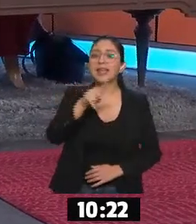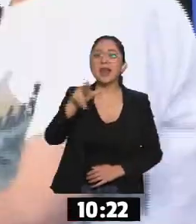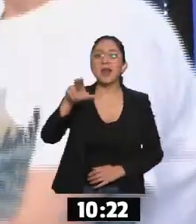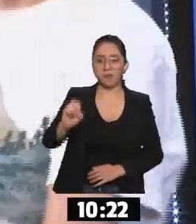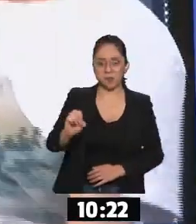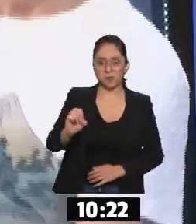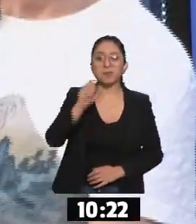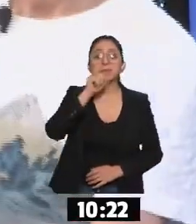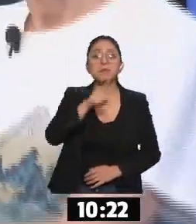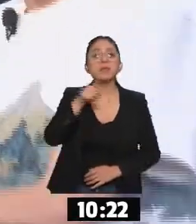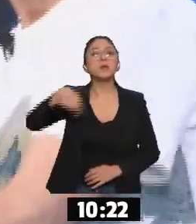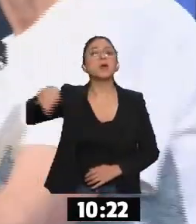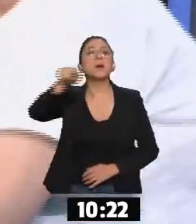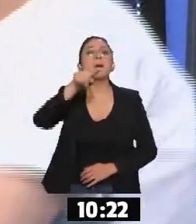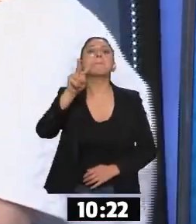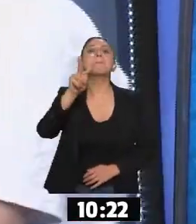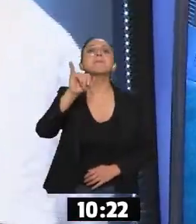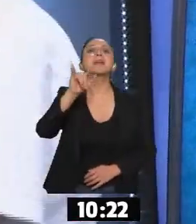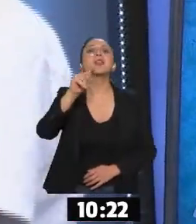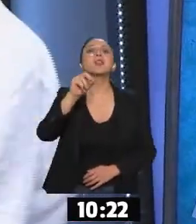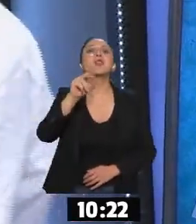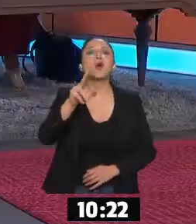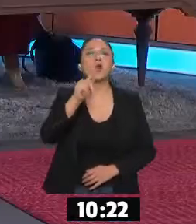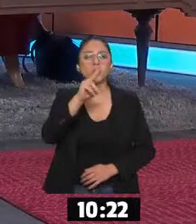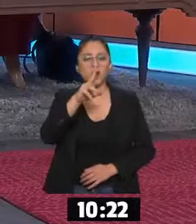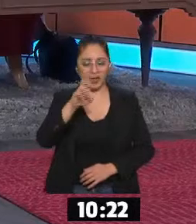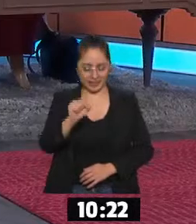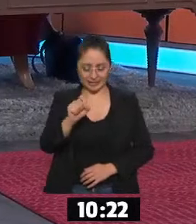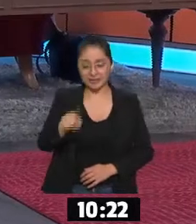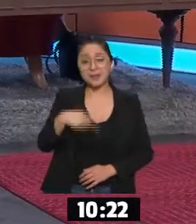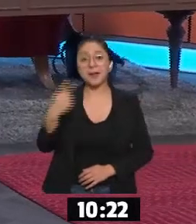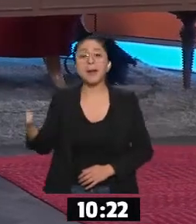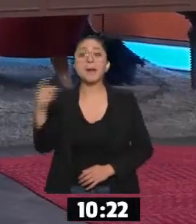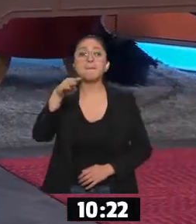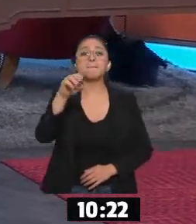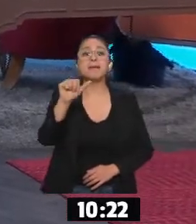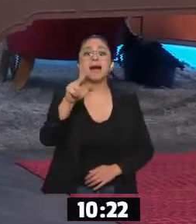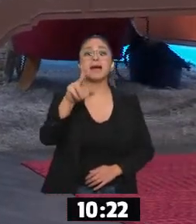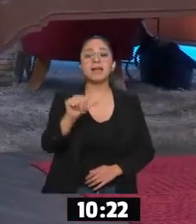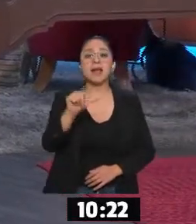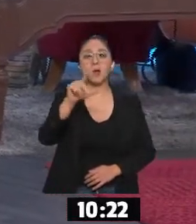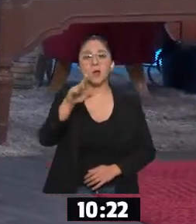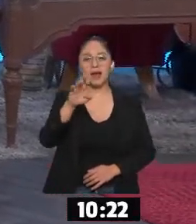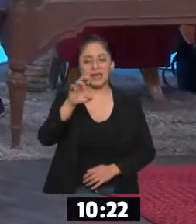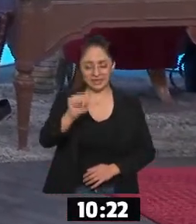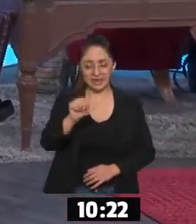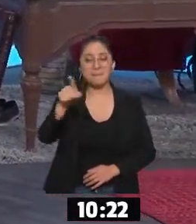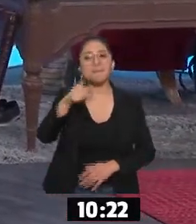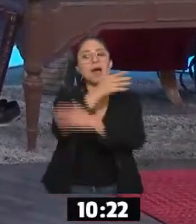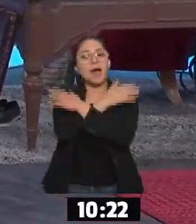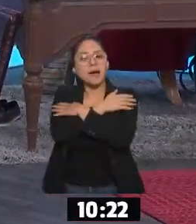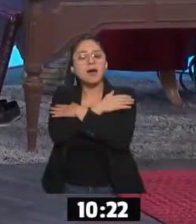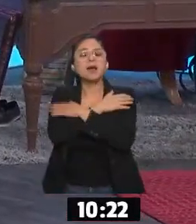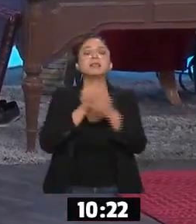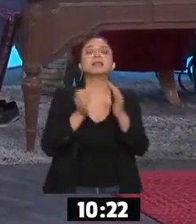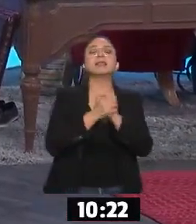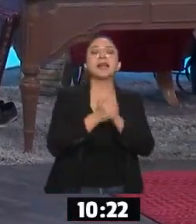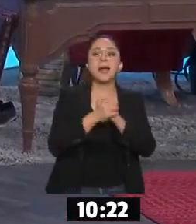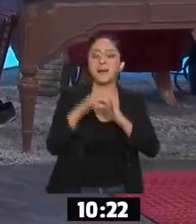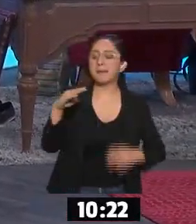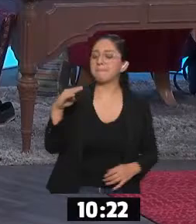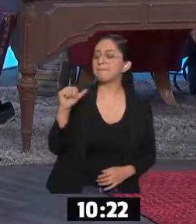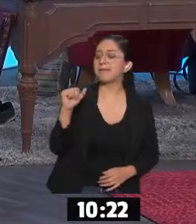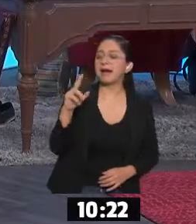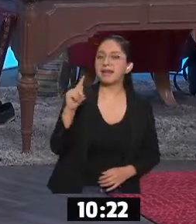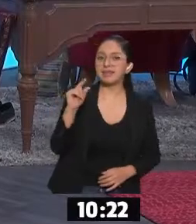Manrique. Hasta allá, Torres. María Lucrecia Trejo. Un abrazo y un saludo para